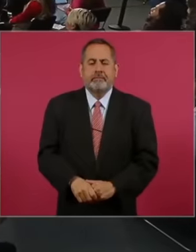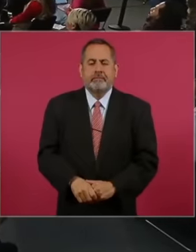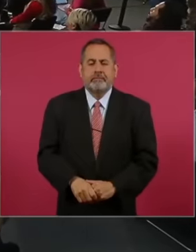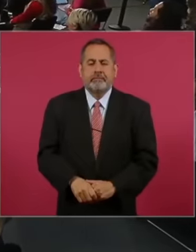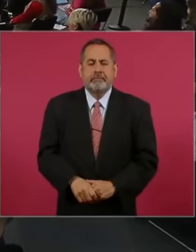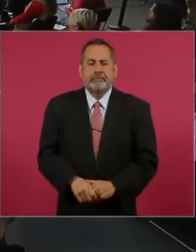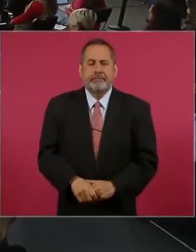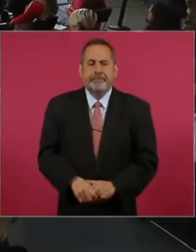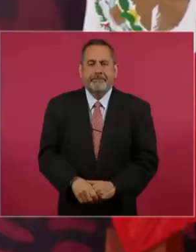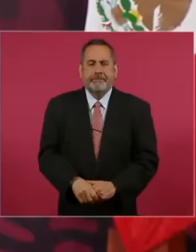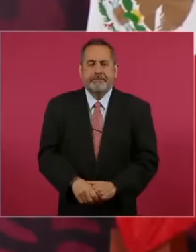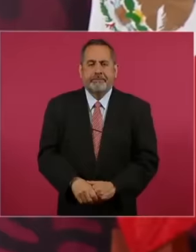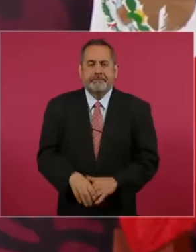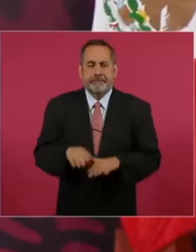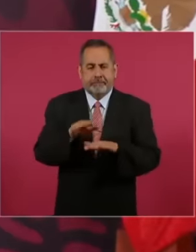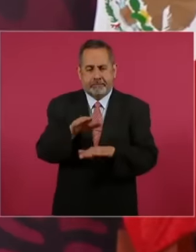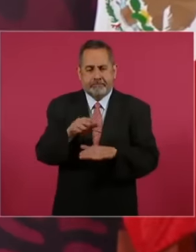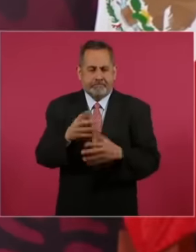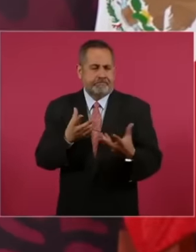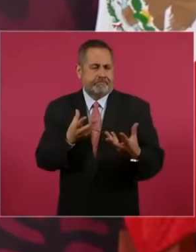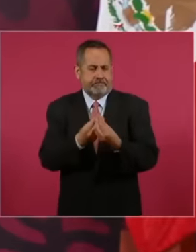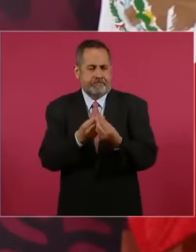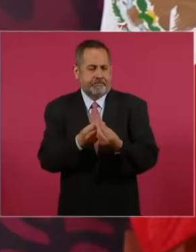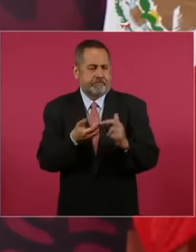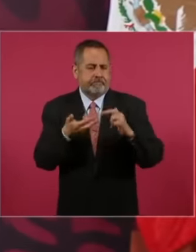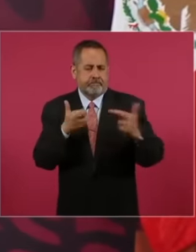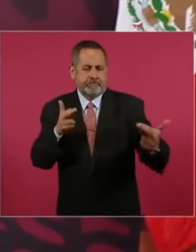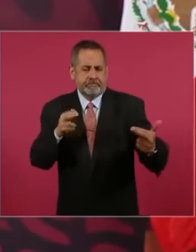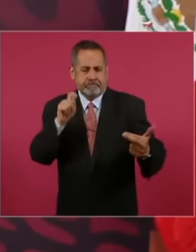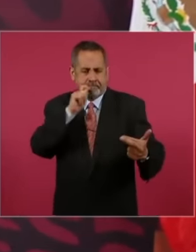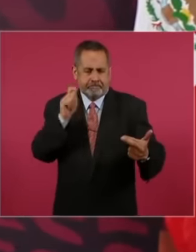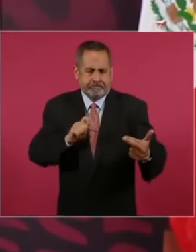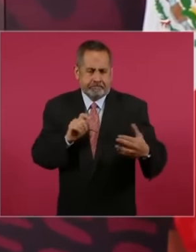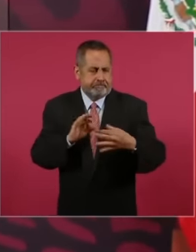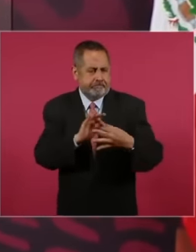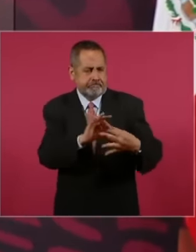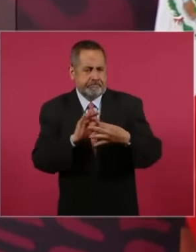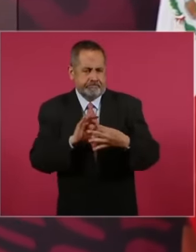Sobre todo, pues mantener relaciones de amistad.